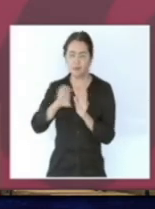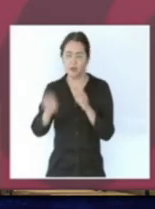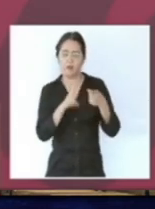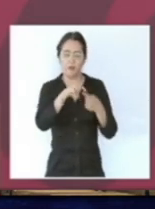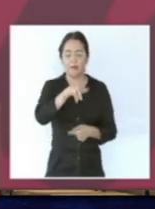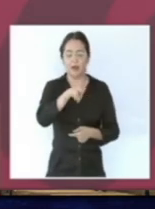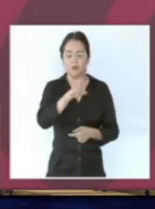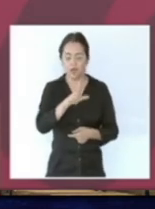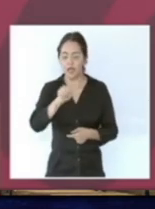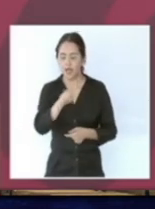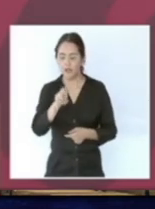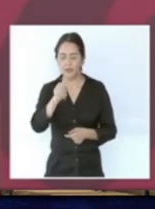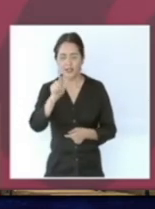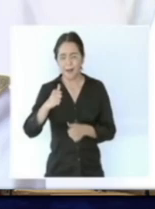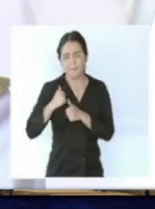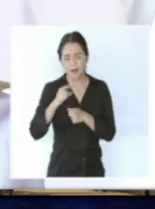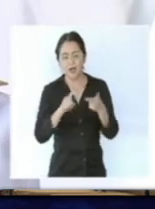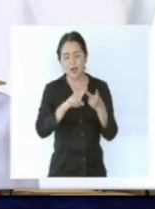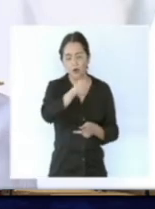comodoro Manuel